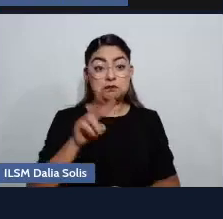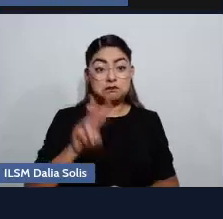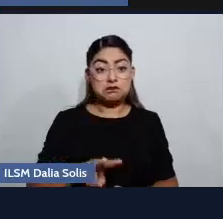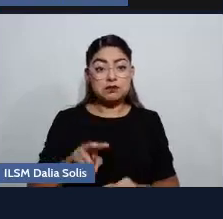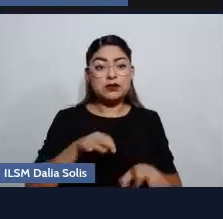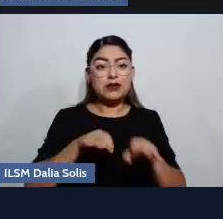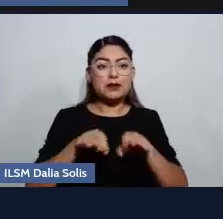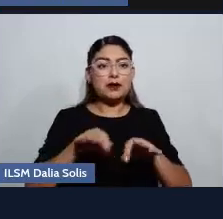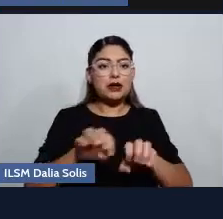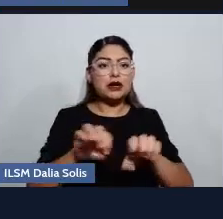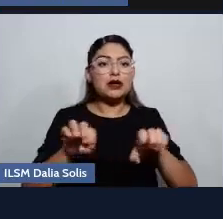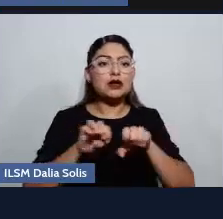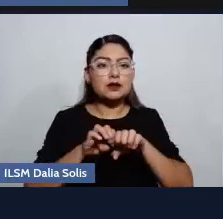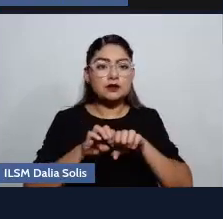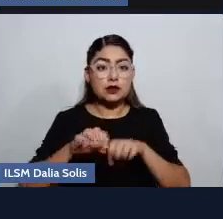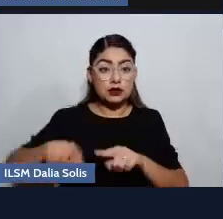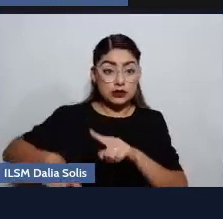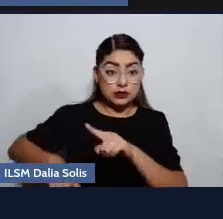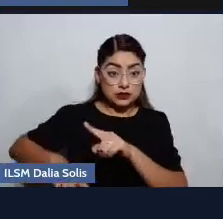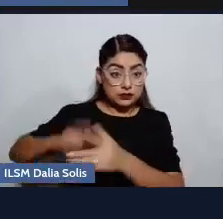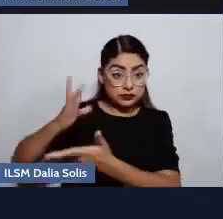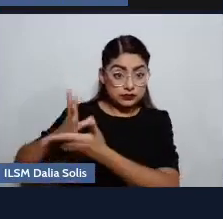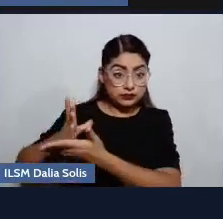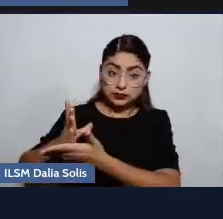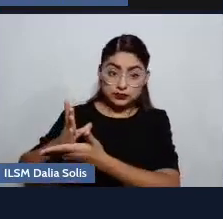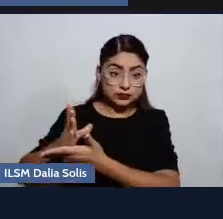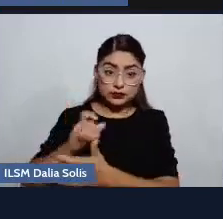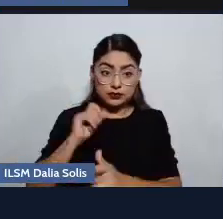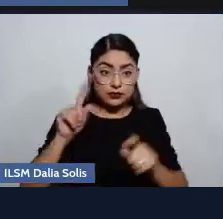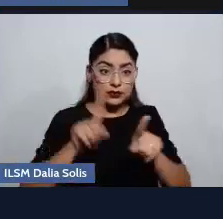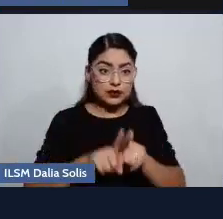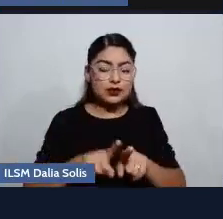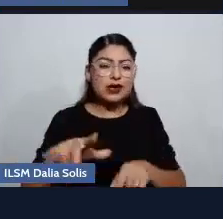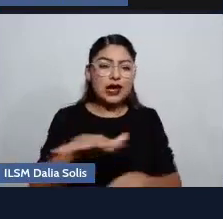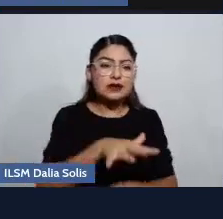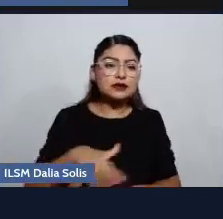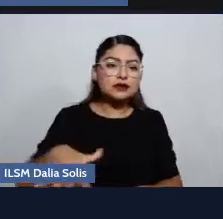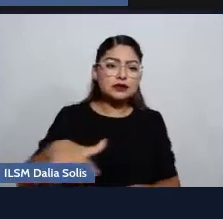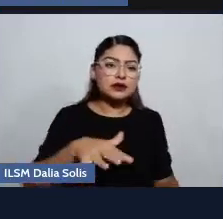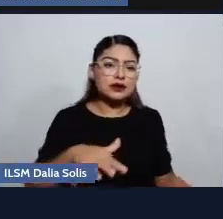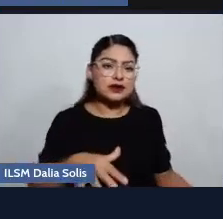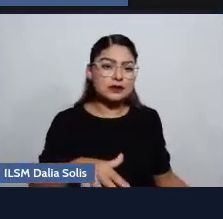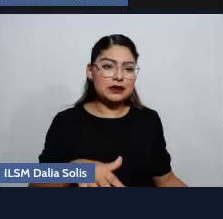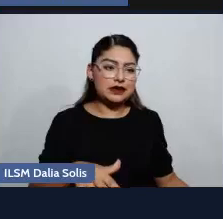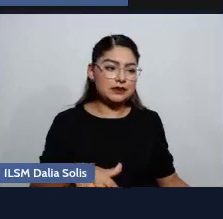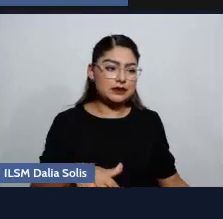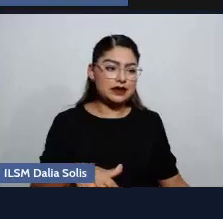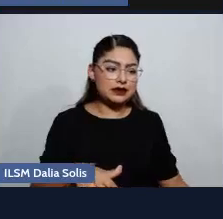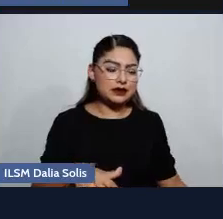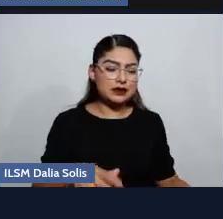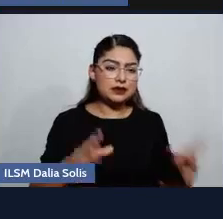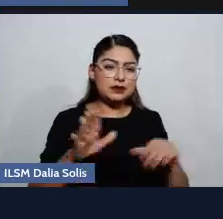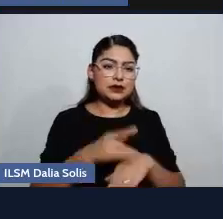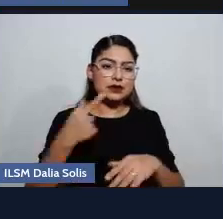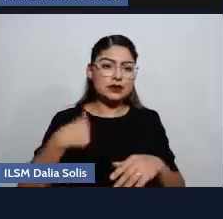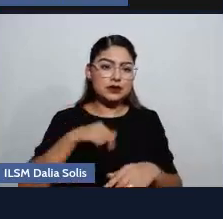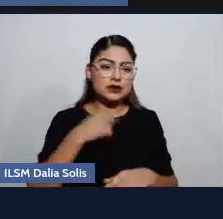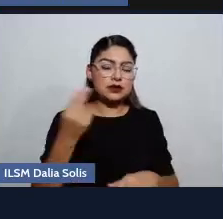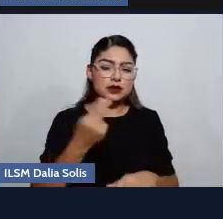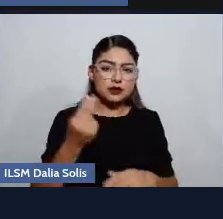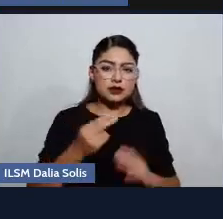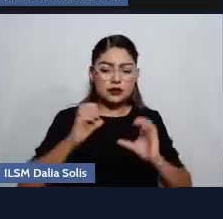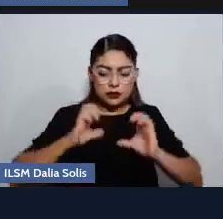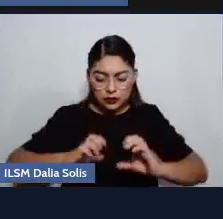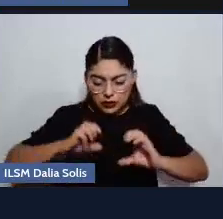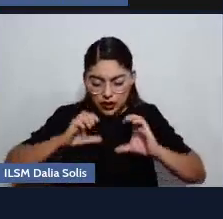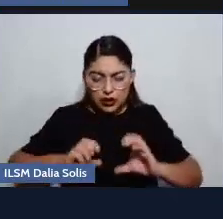del gobierno, sino por parte de la misma sociedad, porque está en uno el cuidar nuestra alimentación, el